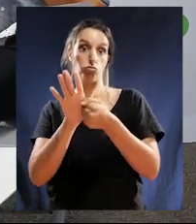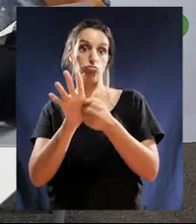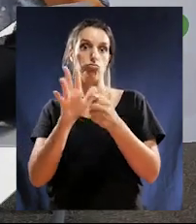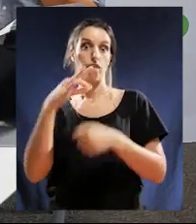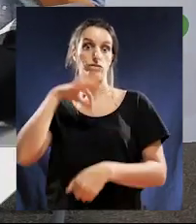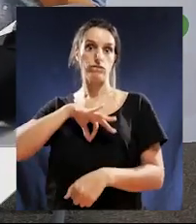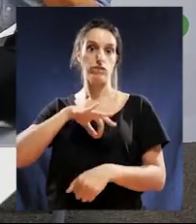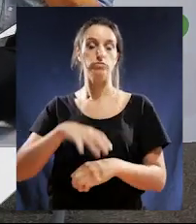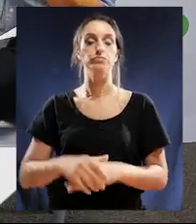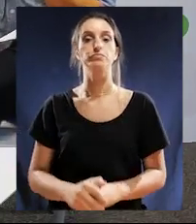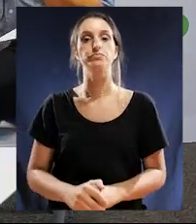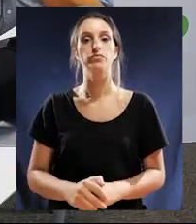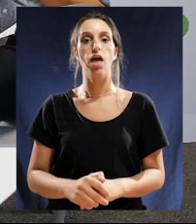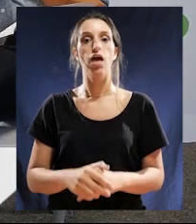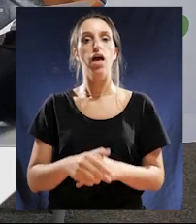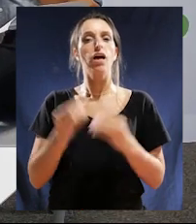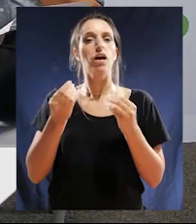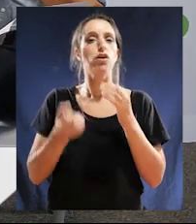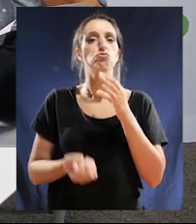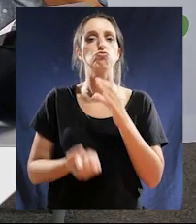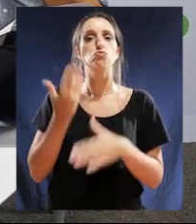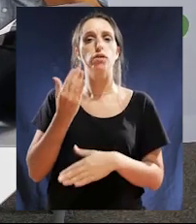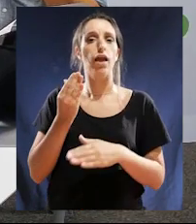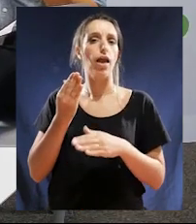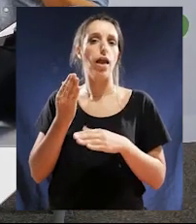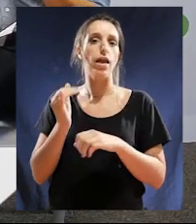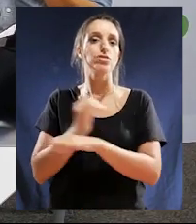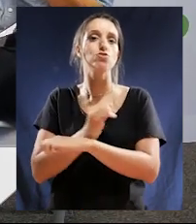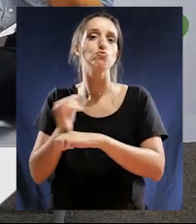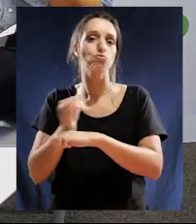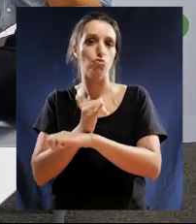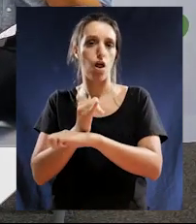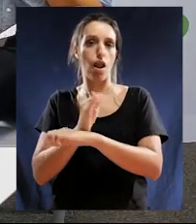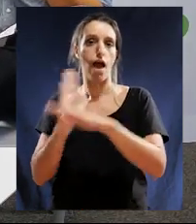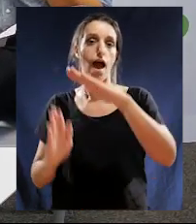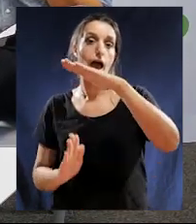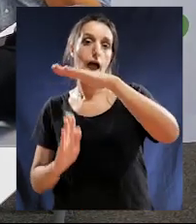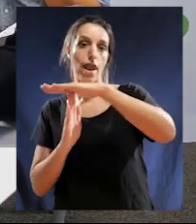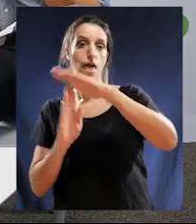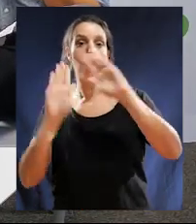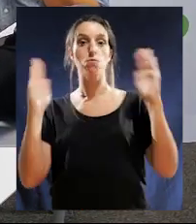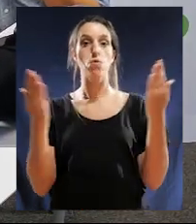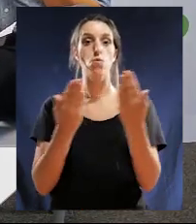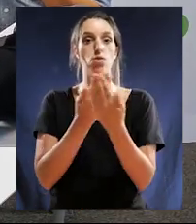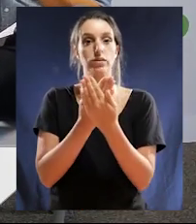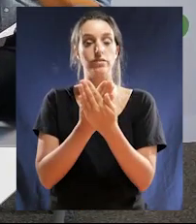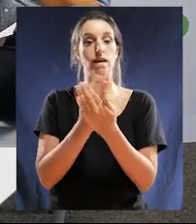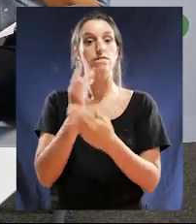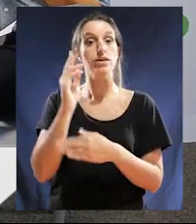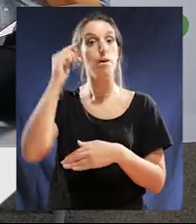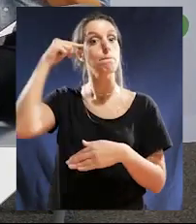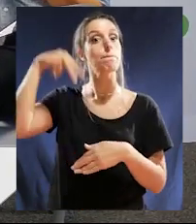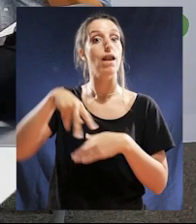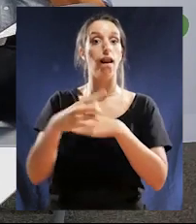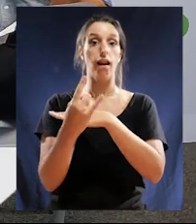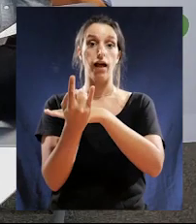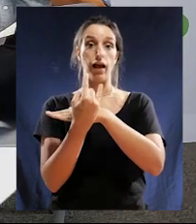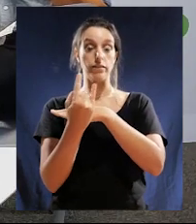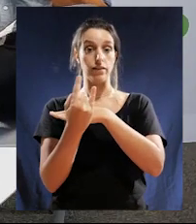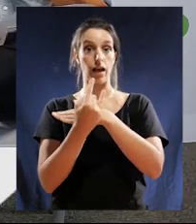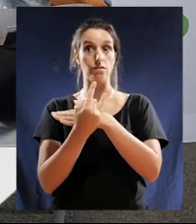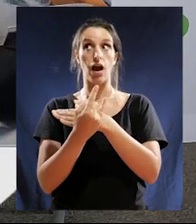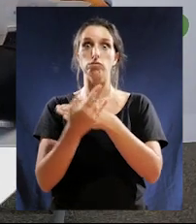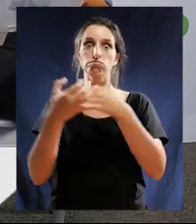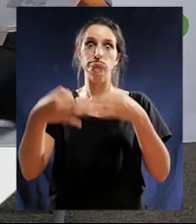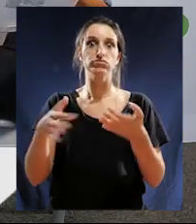una iniciativa interinstitucional de la ANEP, UNICEF, Plan Ceibal, en el